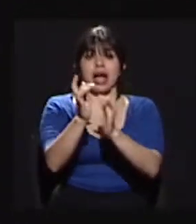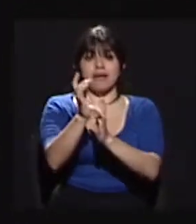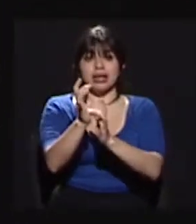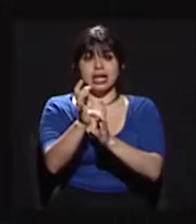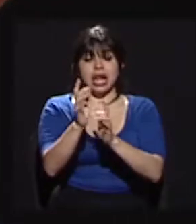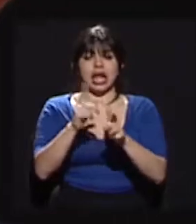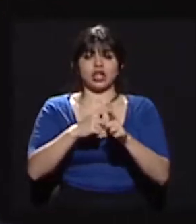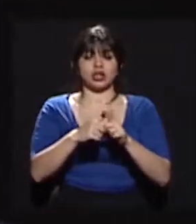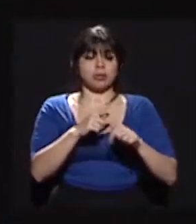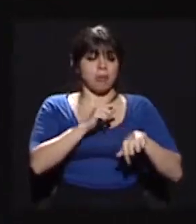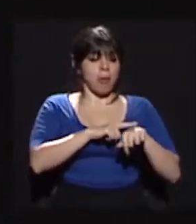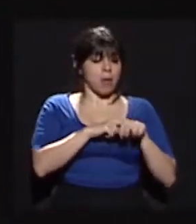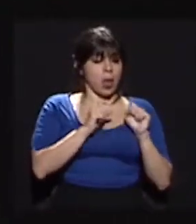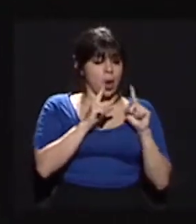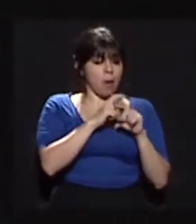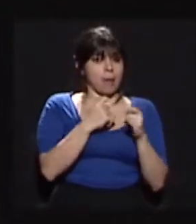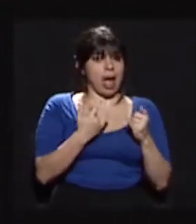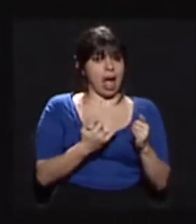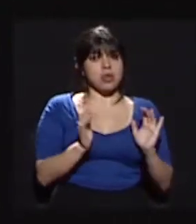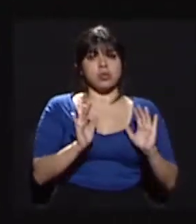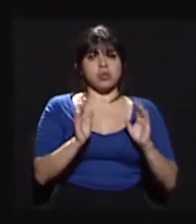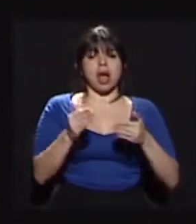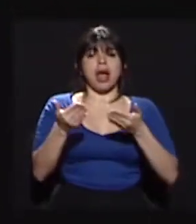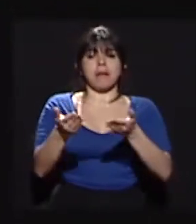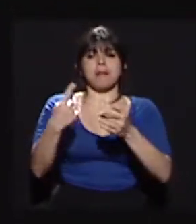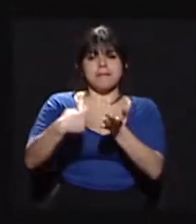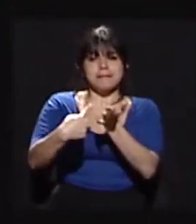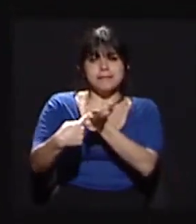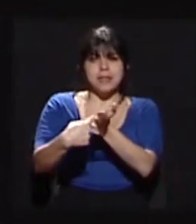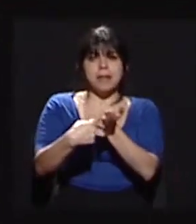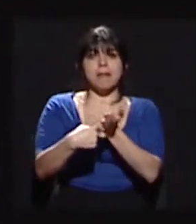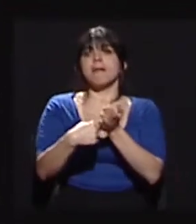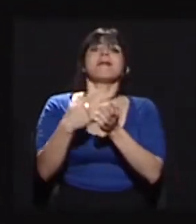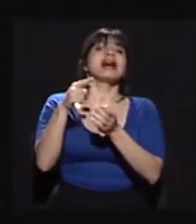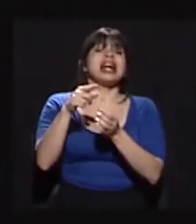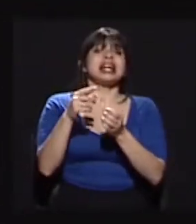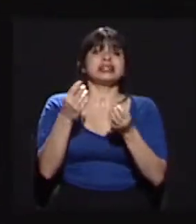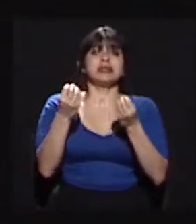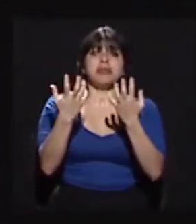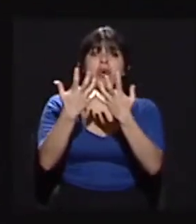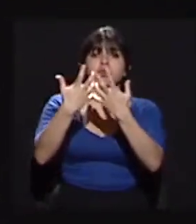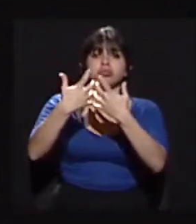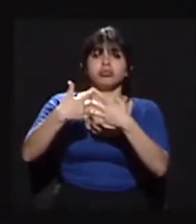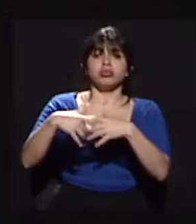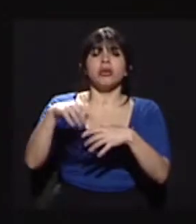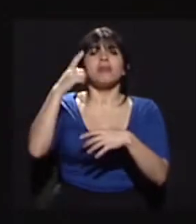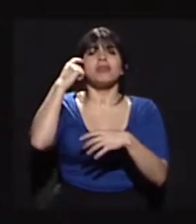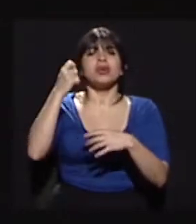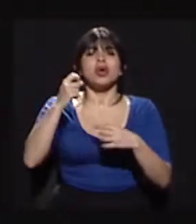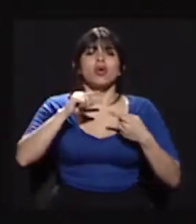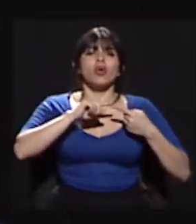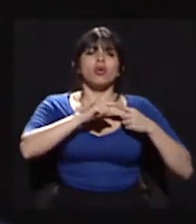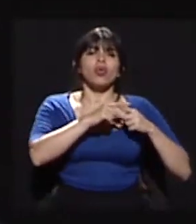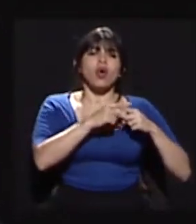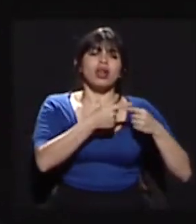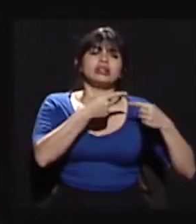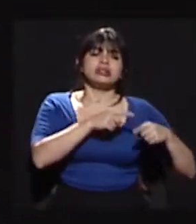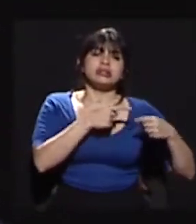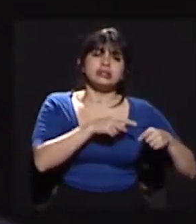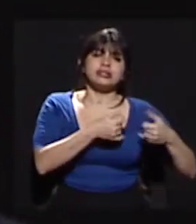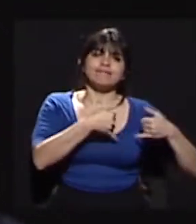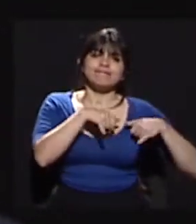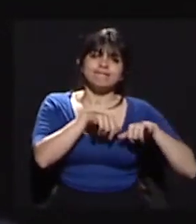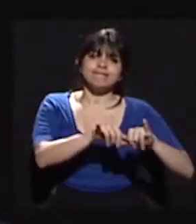de un momento complicado como el actual para discutir estas cosas que está muy matizado por los dolores que produjo y que sigue teniendo